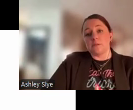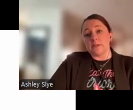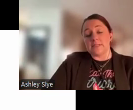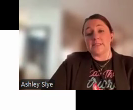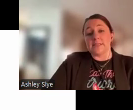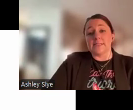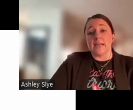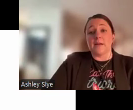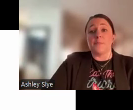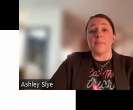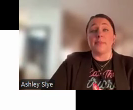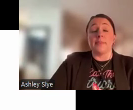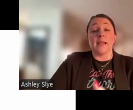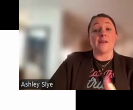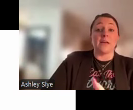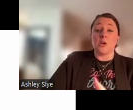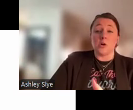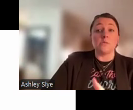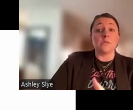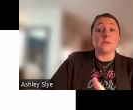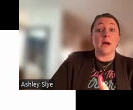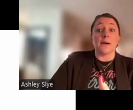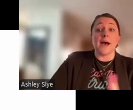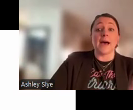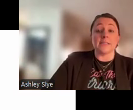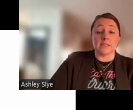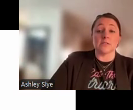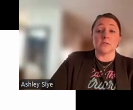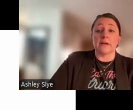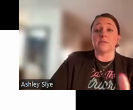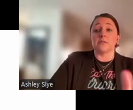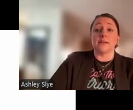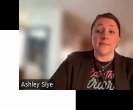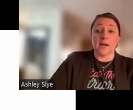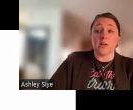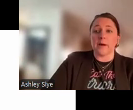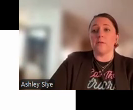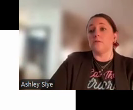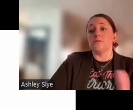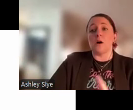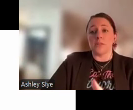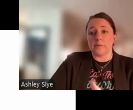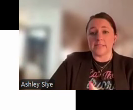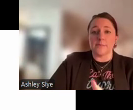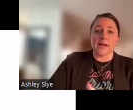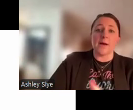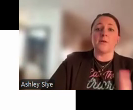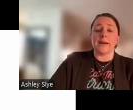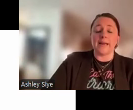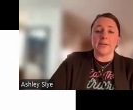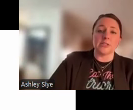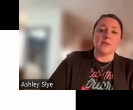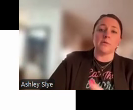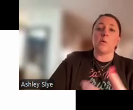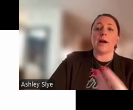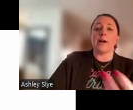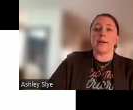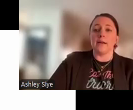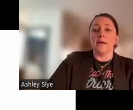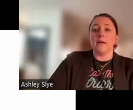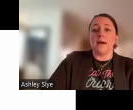farmacias consideran posible poder cambiar dependiendo de si alguien tiene que huir, en especial si la pareja abusiva